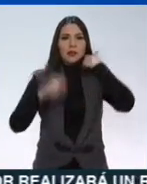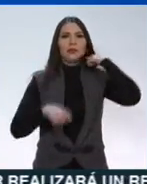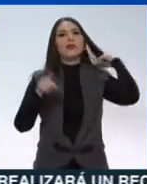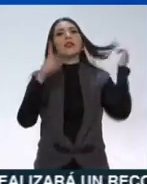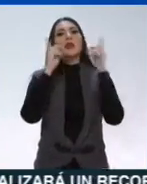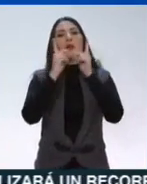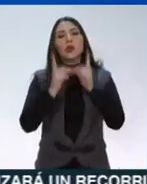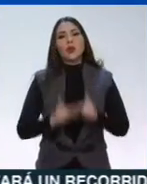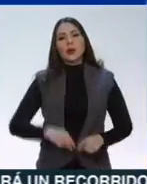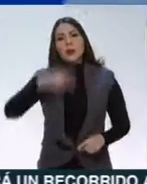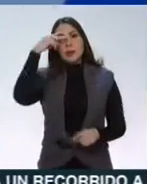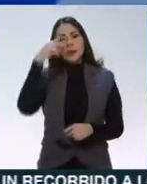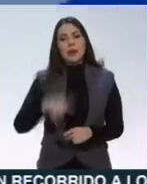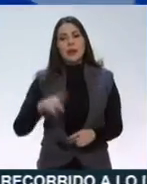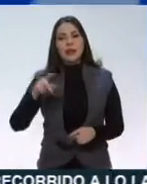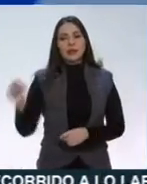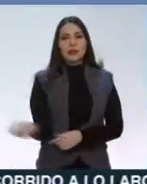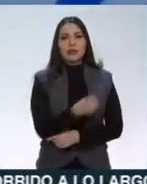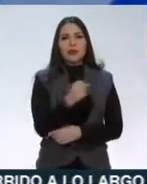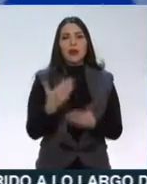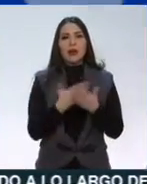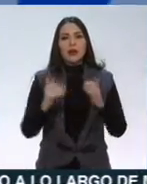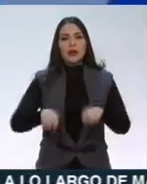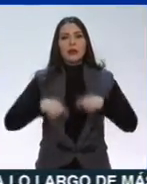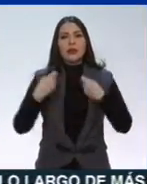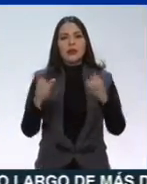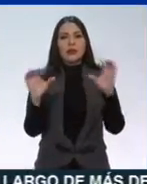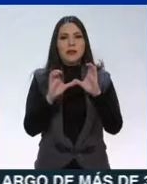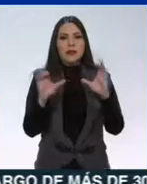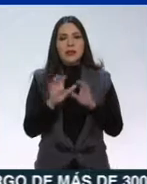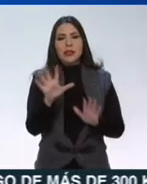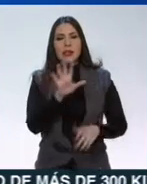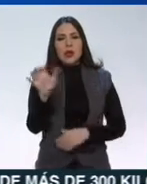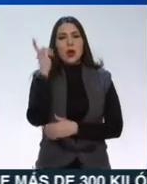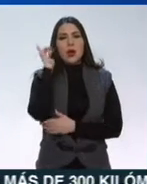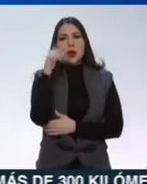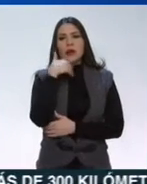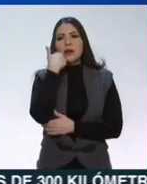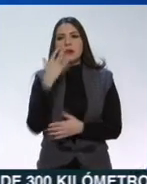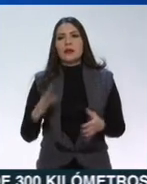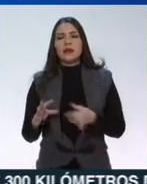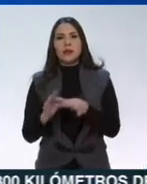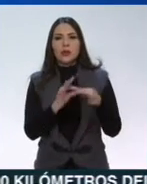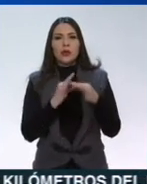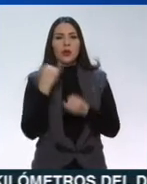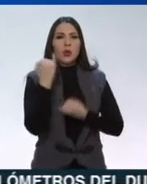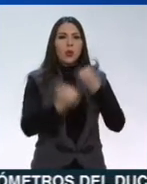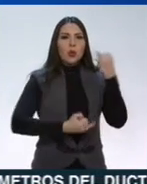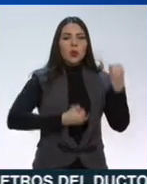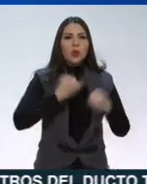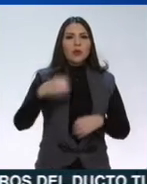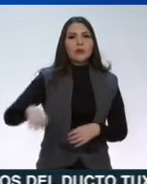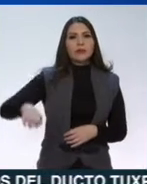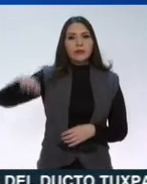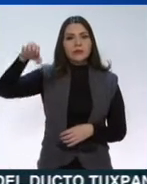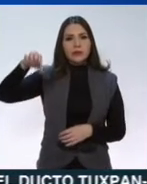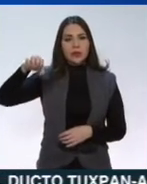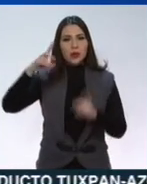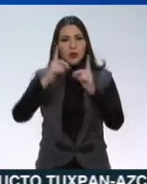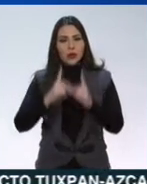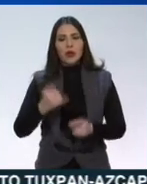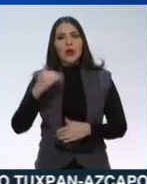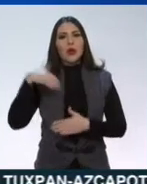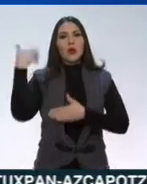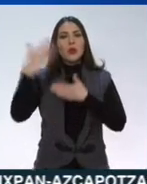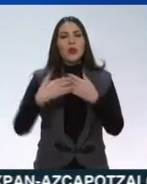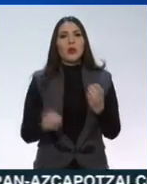que actualmente tiene la certificación 500 del ATP, buscará en esta edición hacer una combinación entre jugadores veteranos del torneo y nuevas promesas del